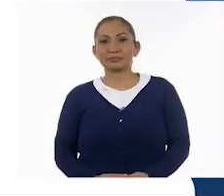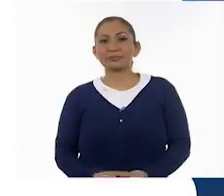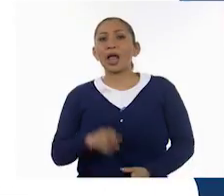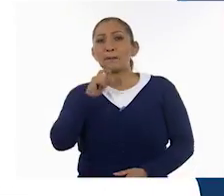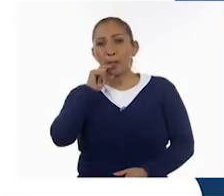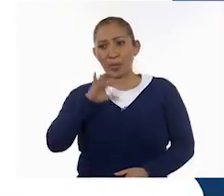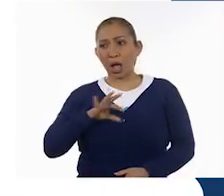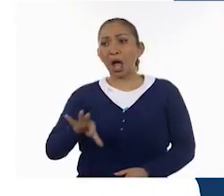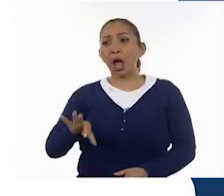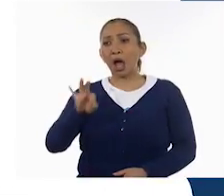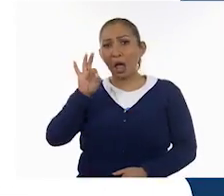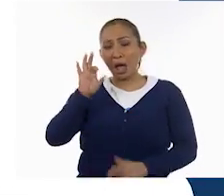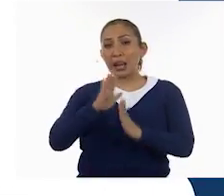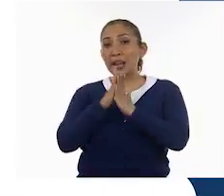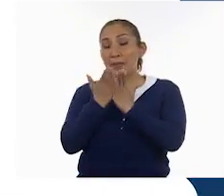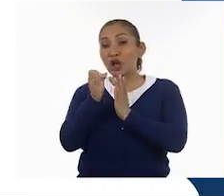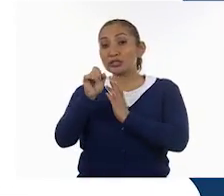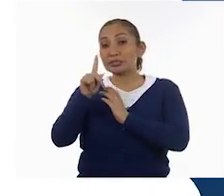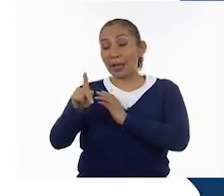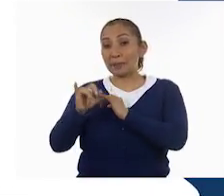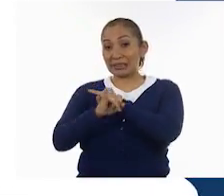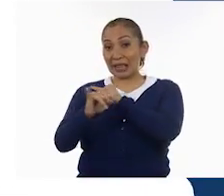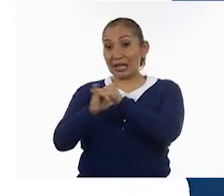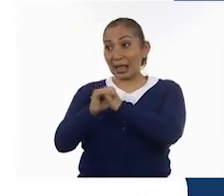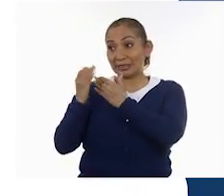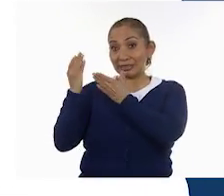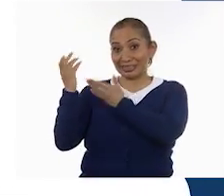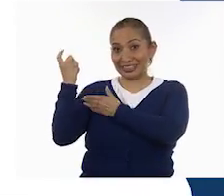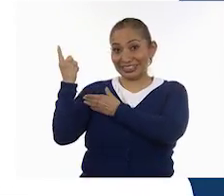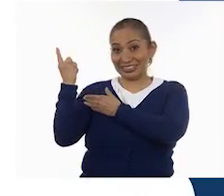También puedes encontrar los libros de texto en la página